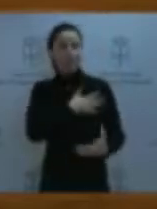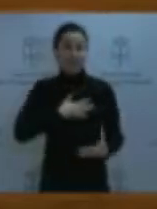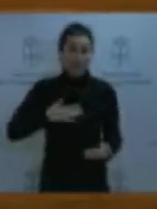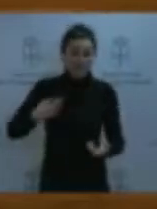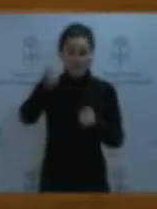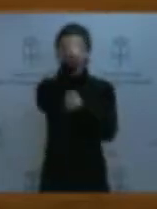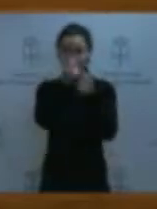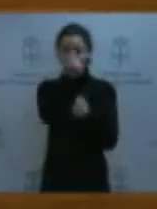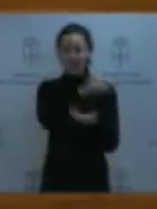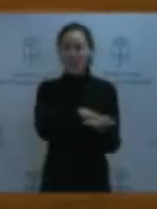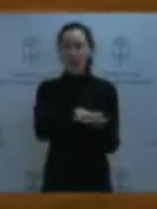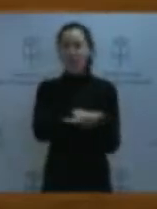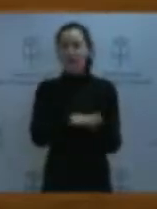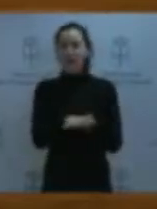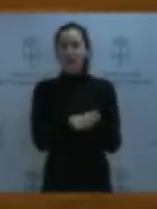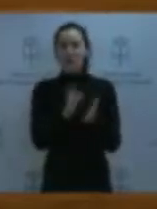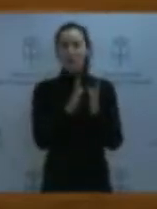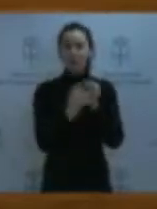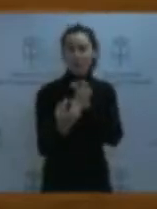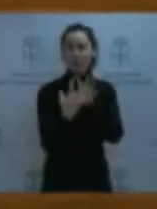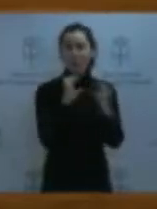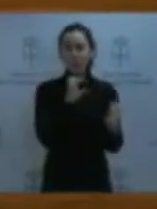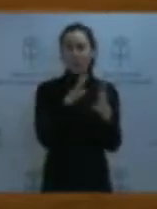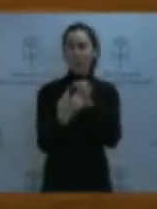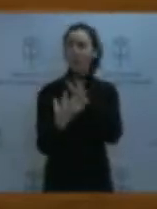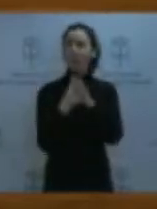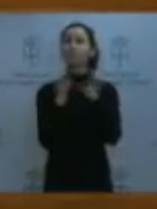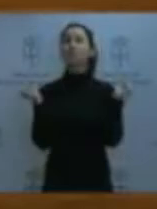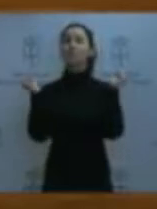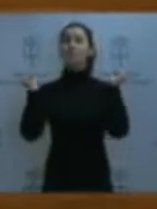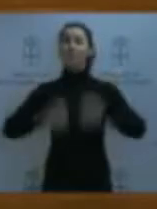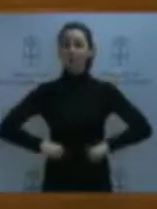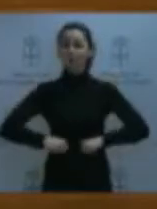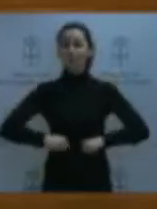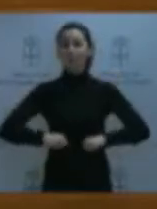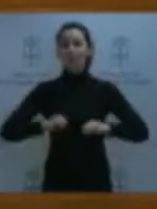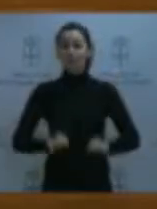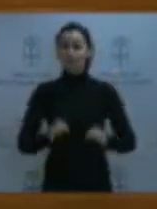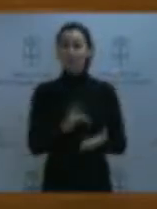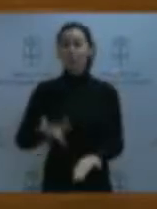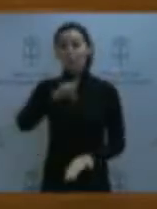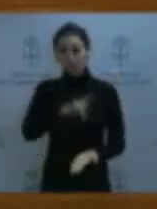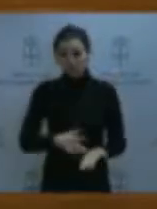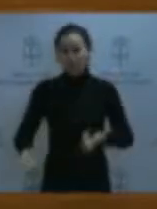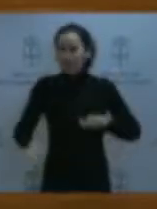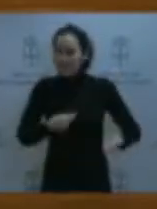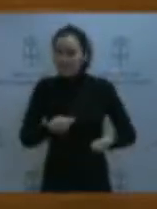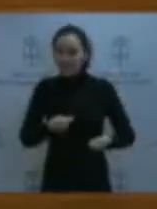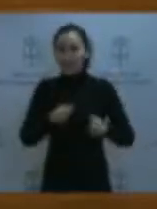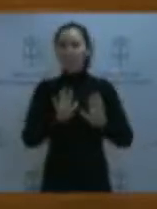detalle, el debatir, buscar soluciones al margen del resultado final que llegamos en esta negociación. Pero en materia de